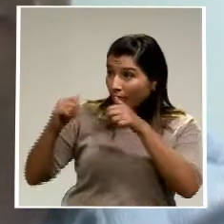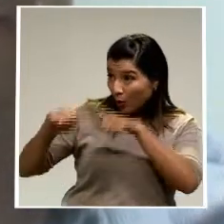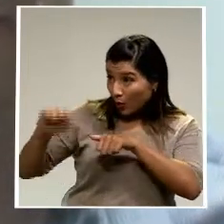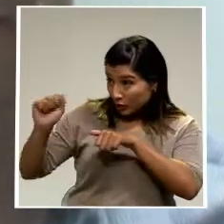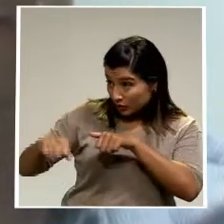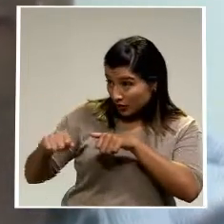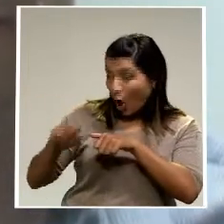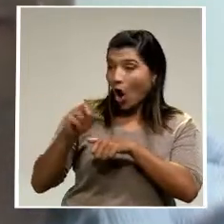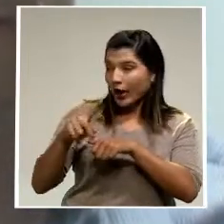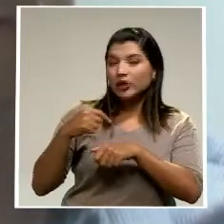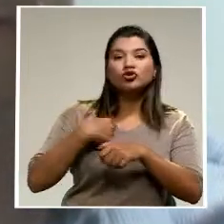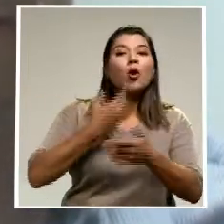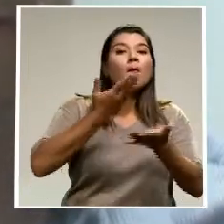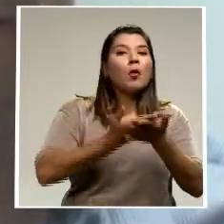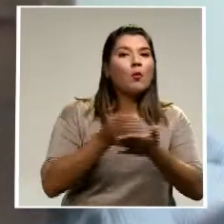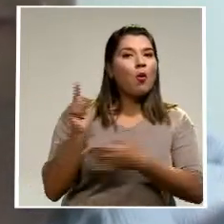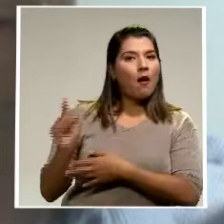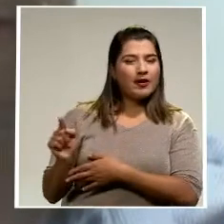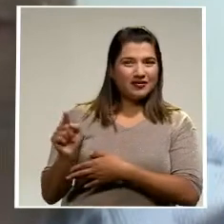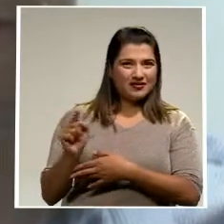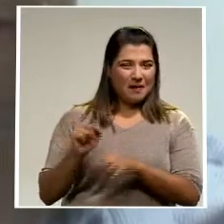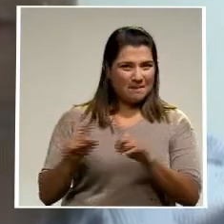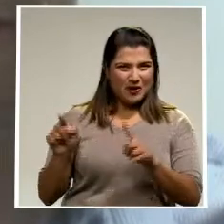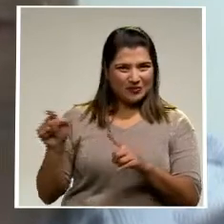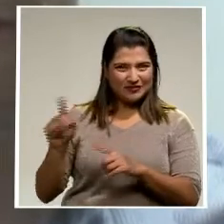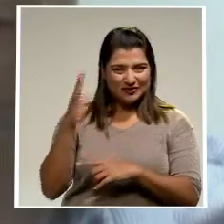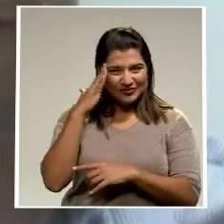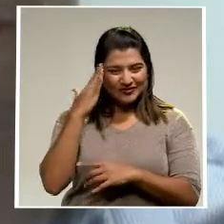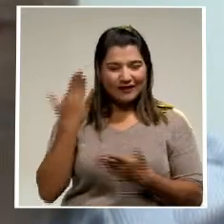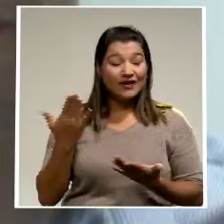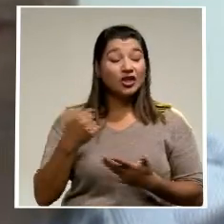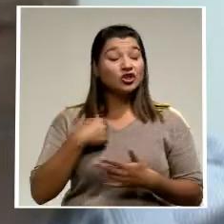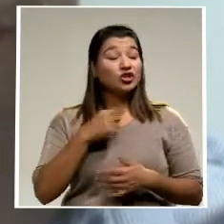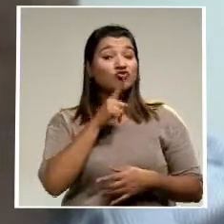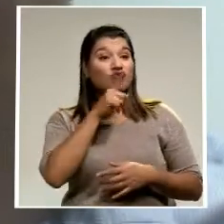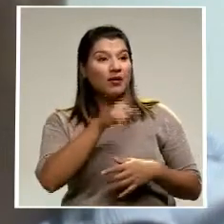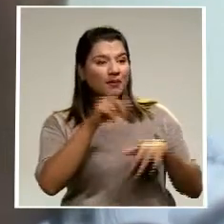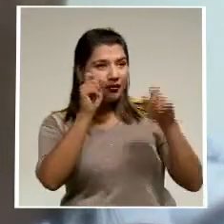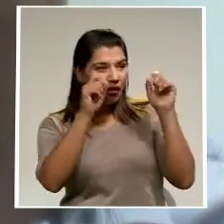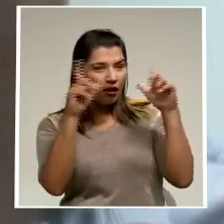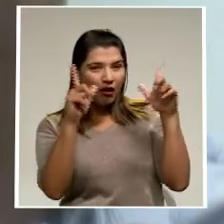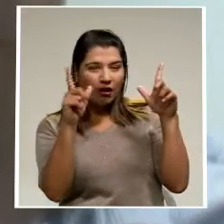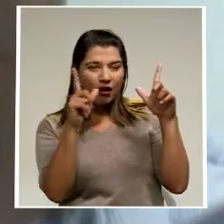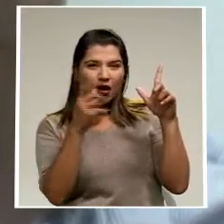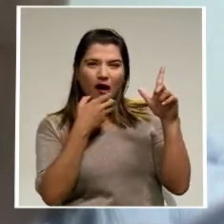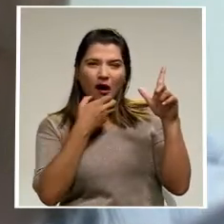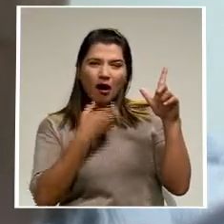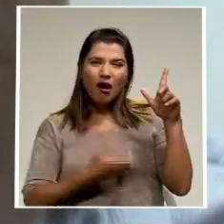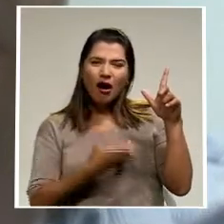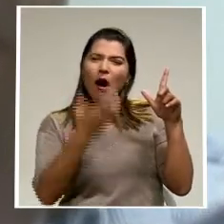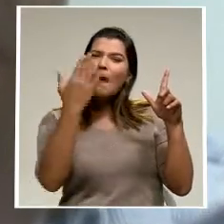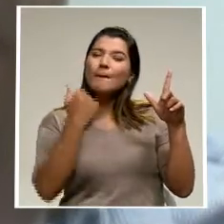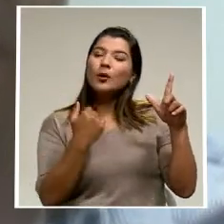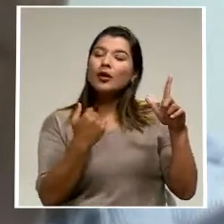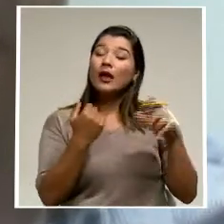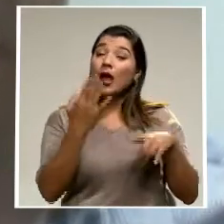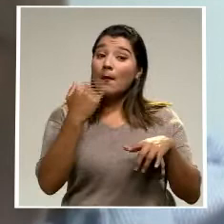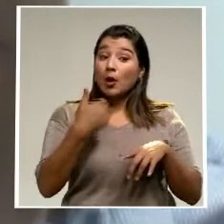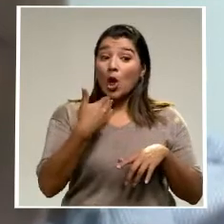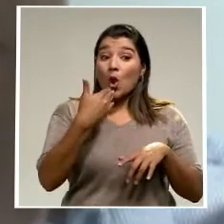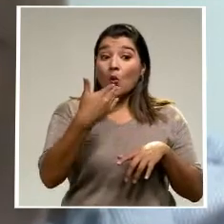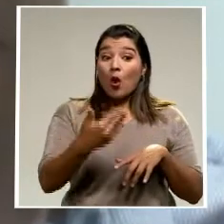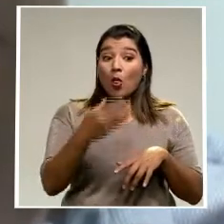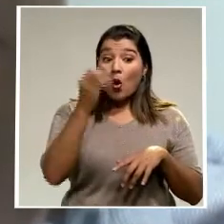aportabas, Gustavo, a mí me dejó boquiabierto completamente, porque inmediatamente que don